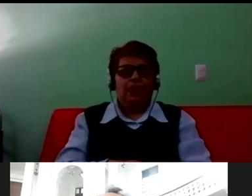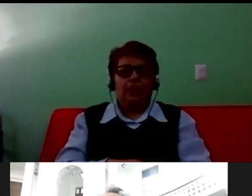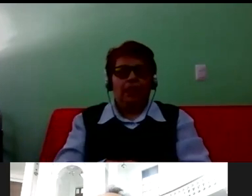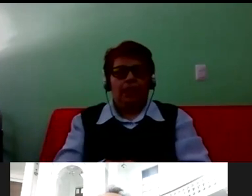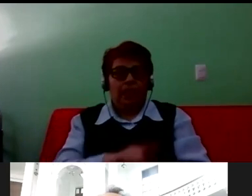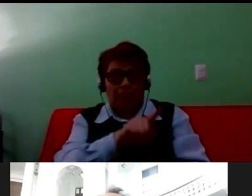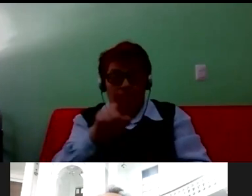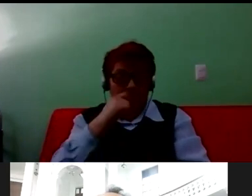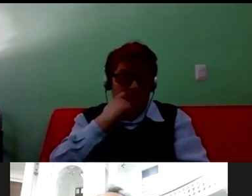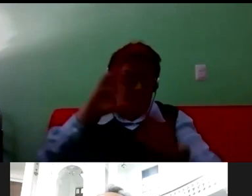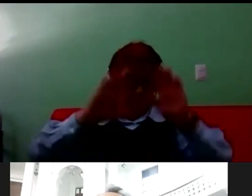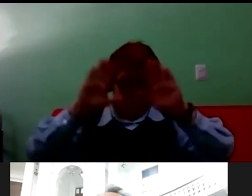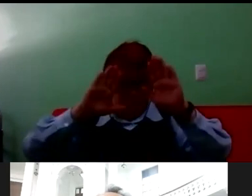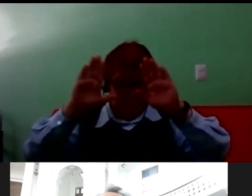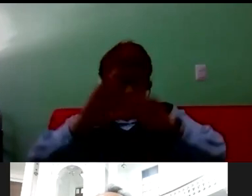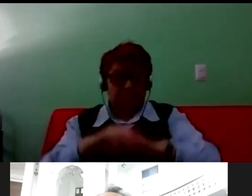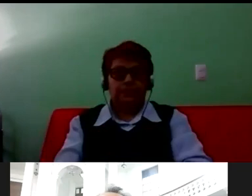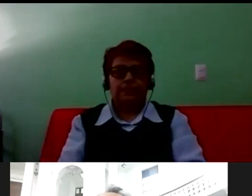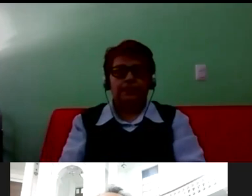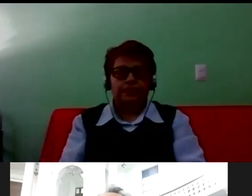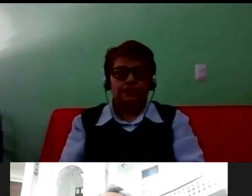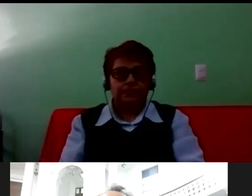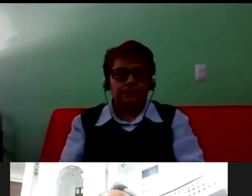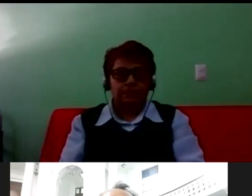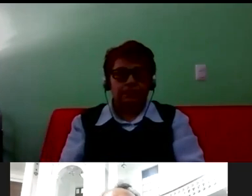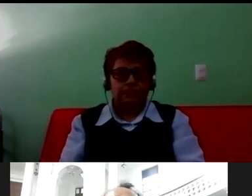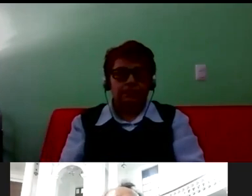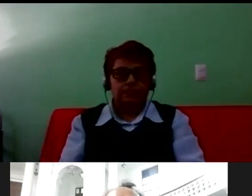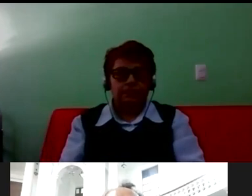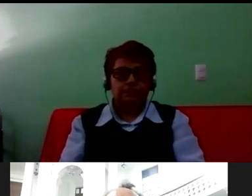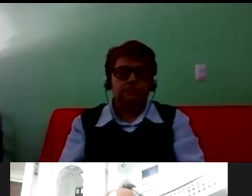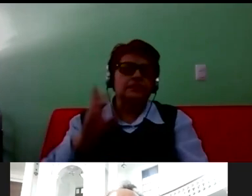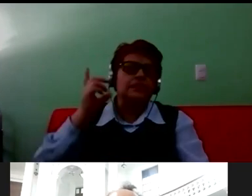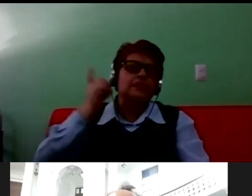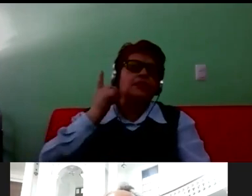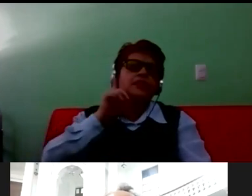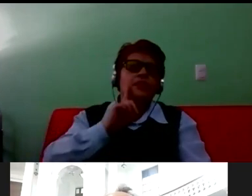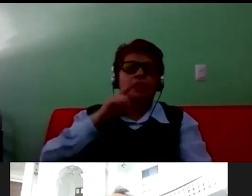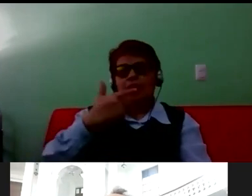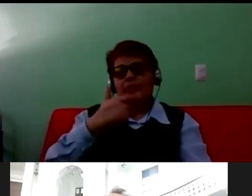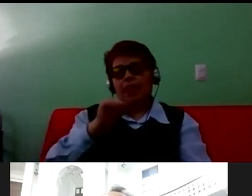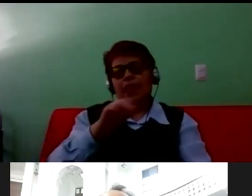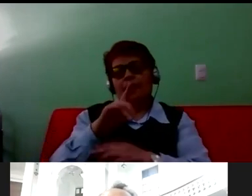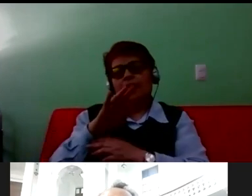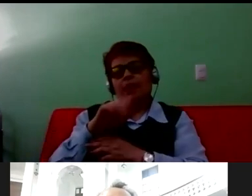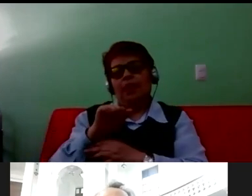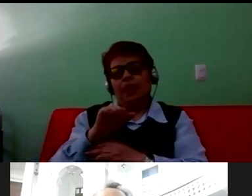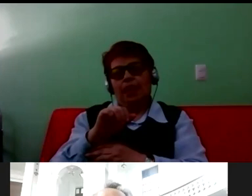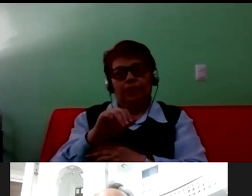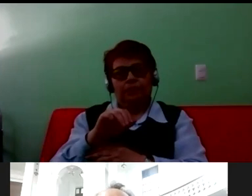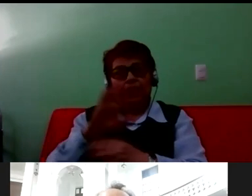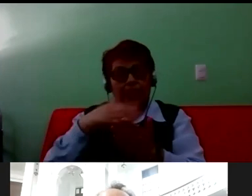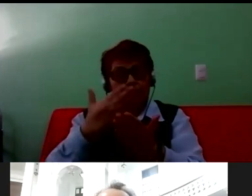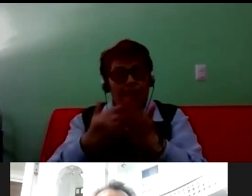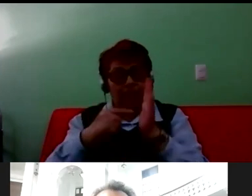desea hacer algún comentario al respecto? Diputado. Diputada Gabriela Osorio, por favor. Gracias. La propuesta que